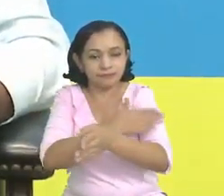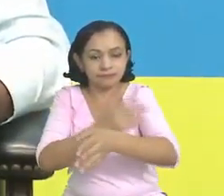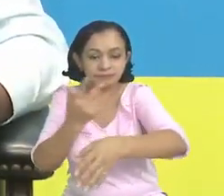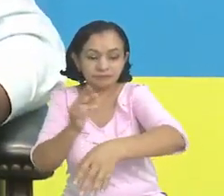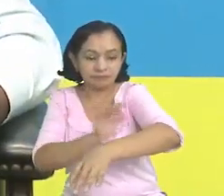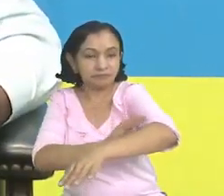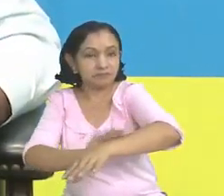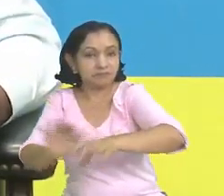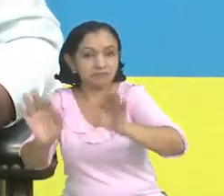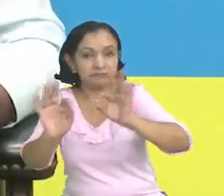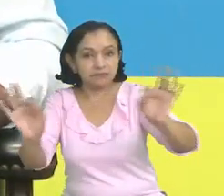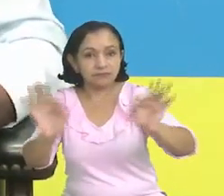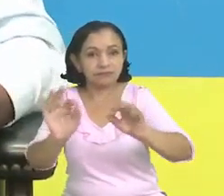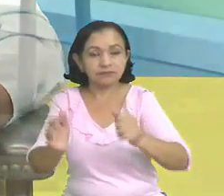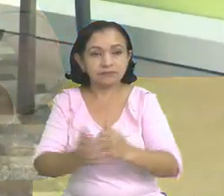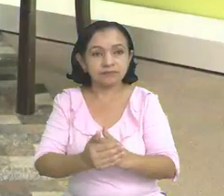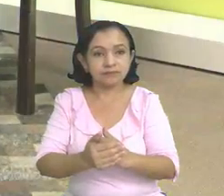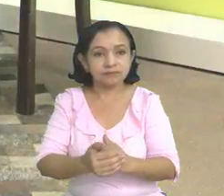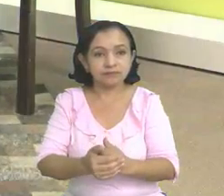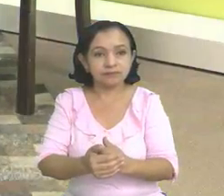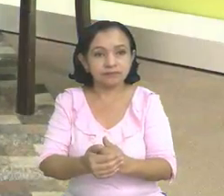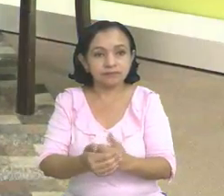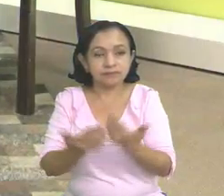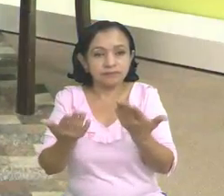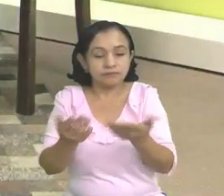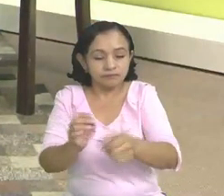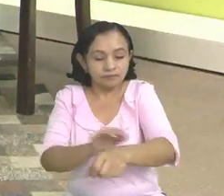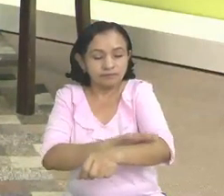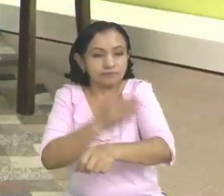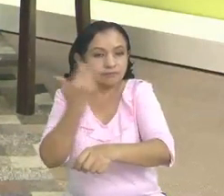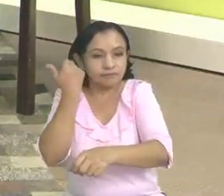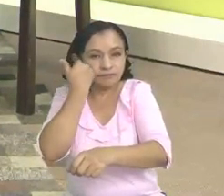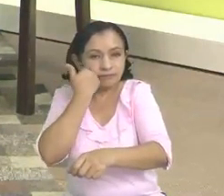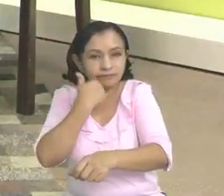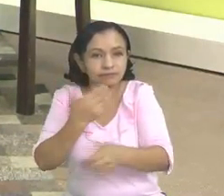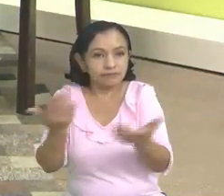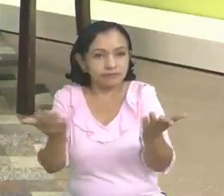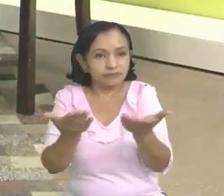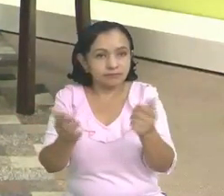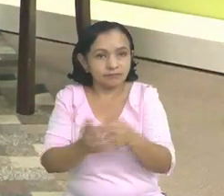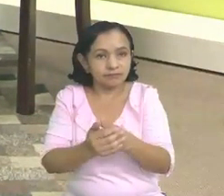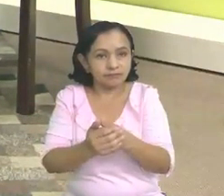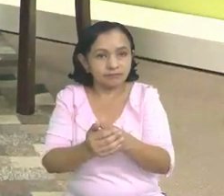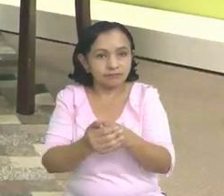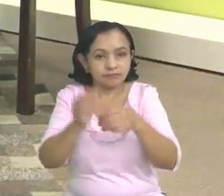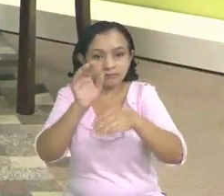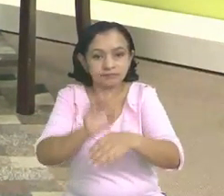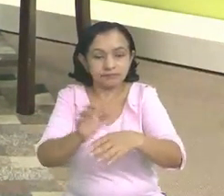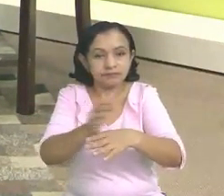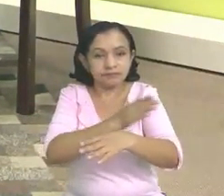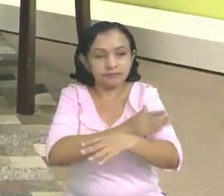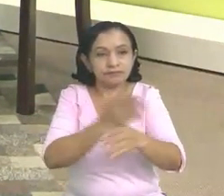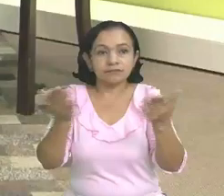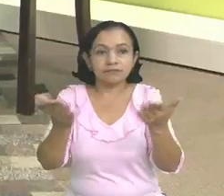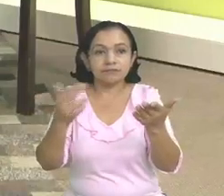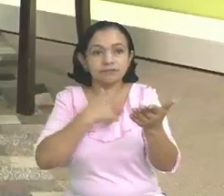tenía vellos, no tenía pelitos. De repente le salieron y le da pena andar en short, y antes acostumbraba a andar en short.